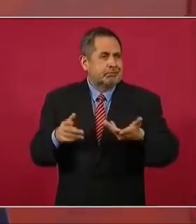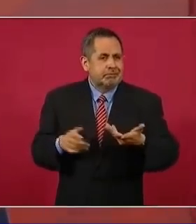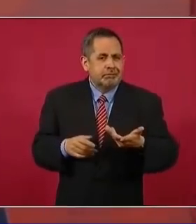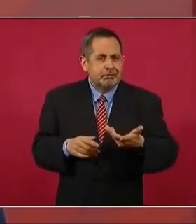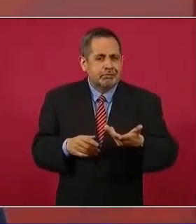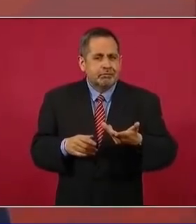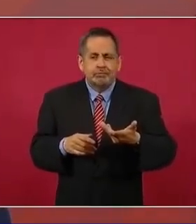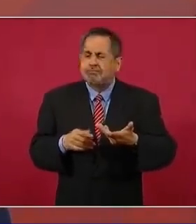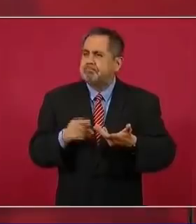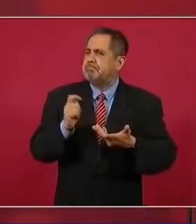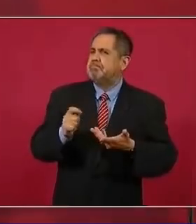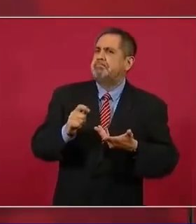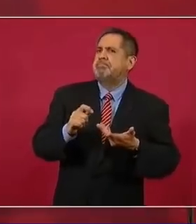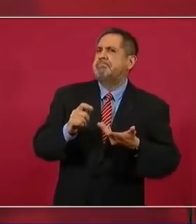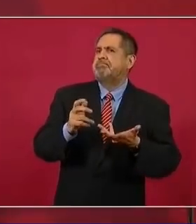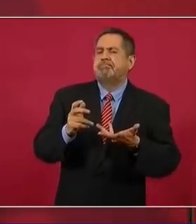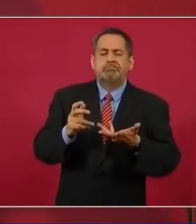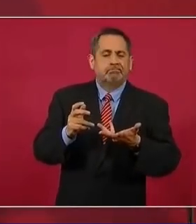la integración